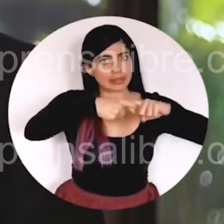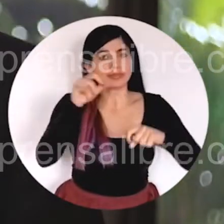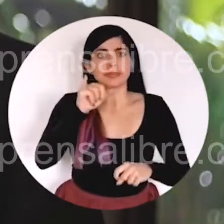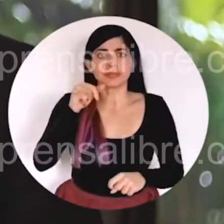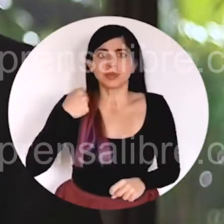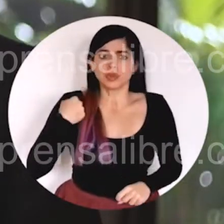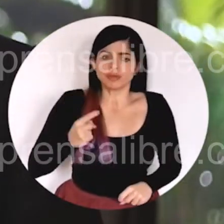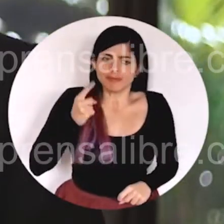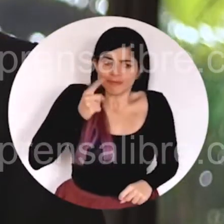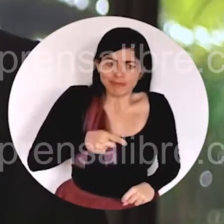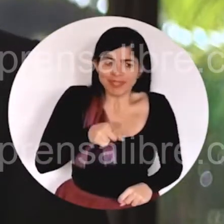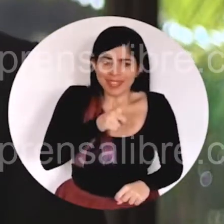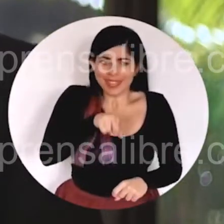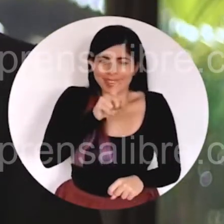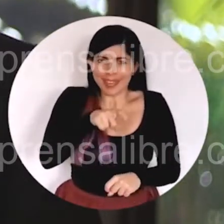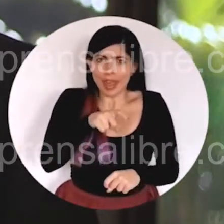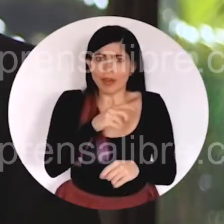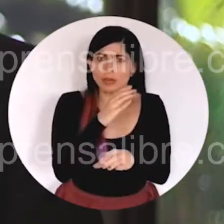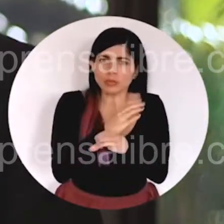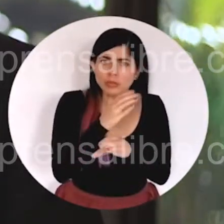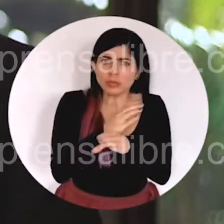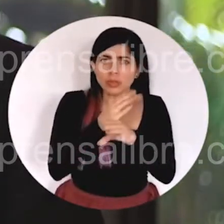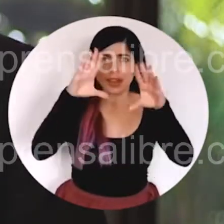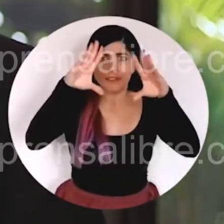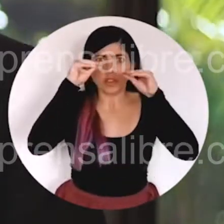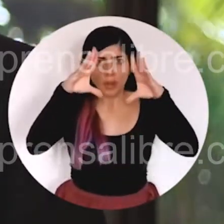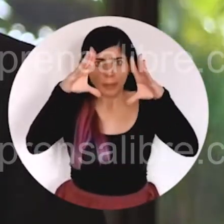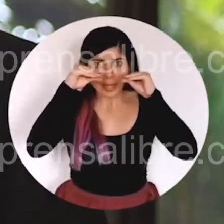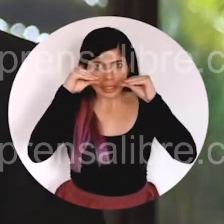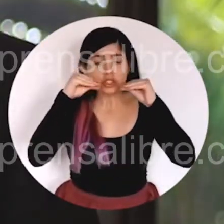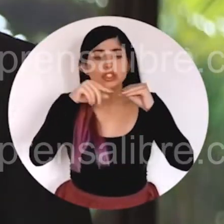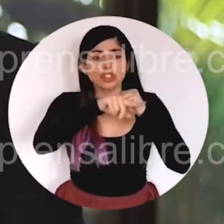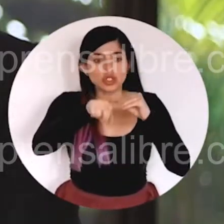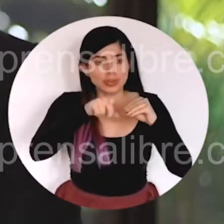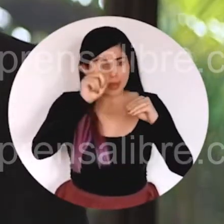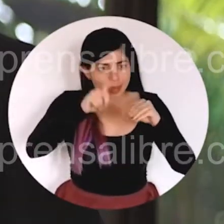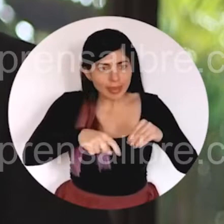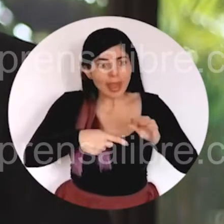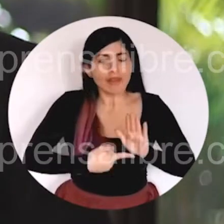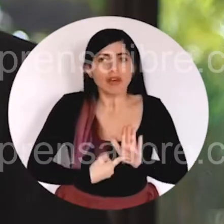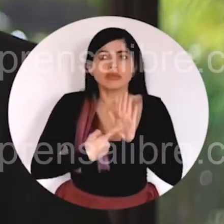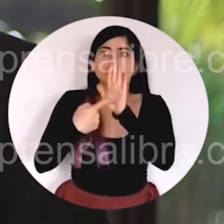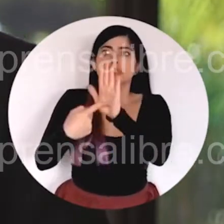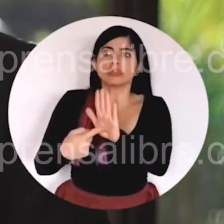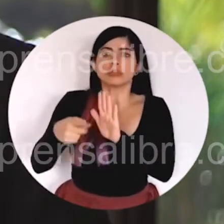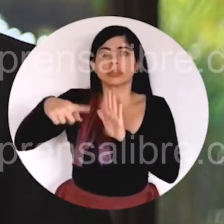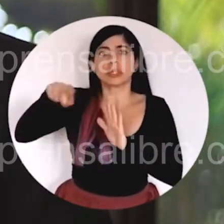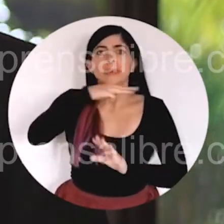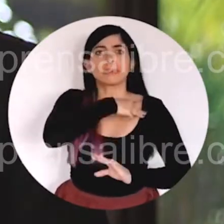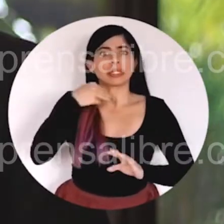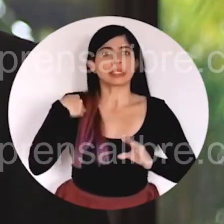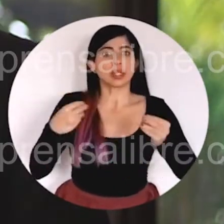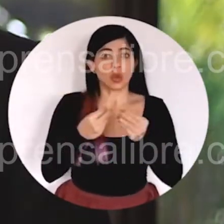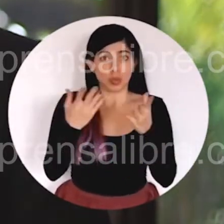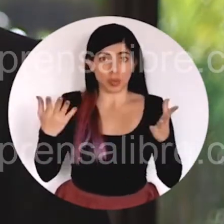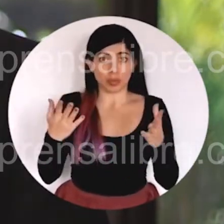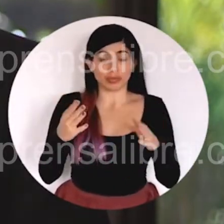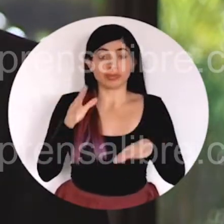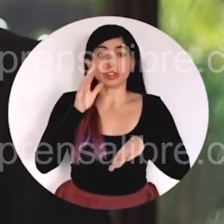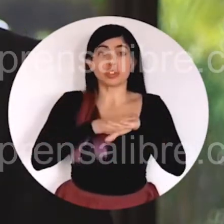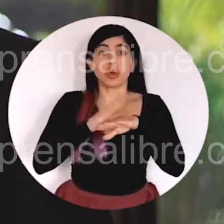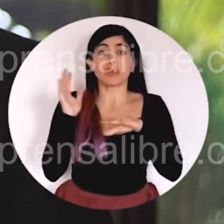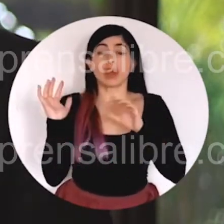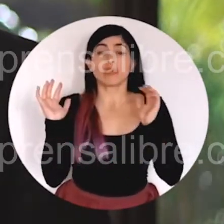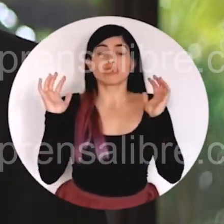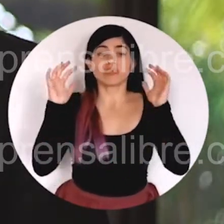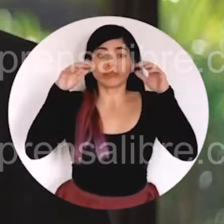personas e instruí que se preservara la información y se pusiera a disposición del Ministerio Público. Sobre